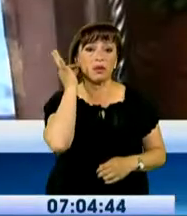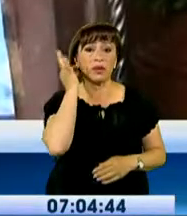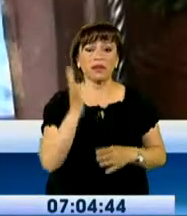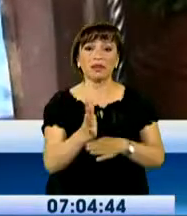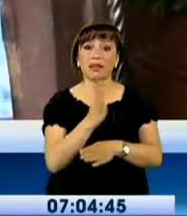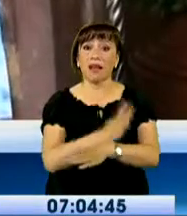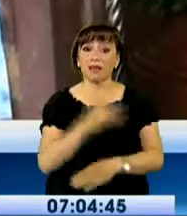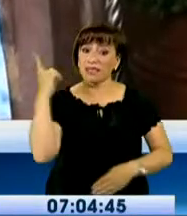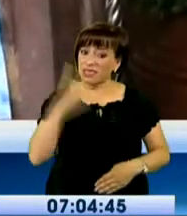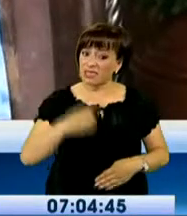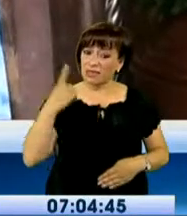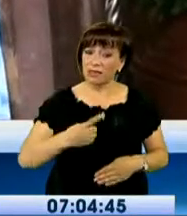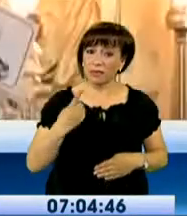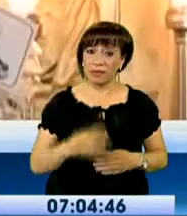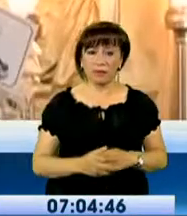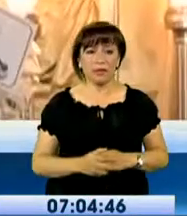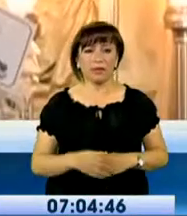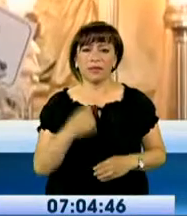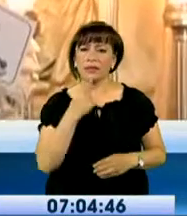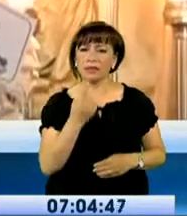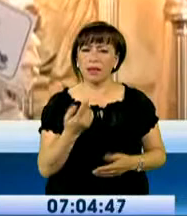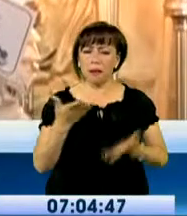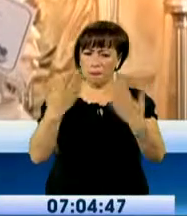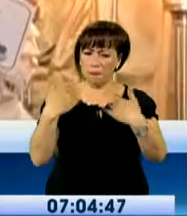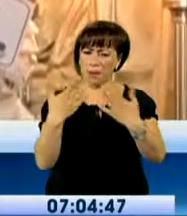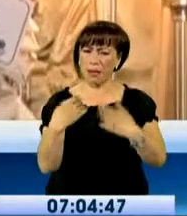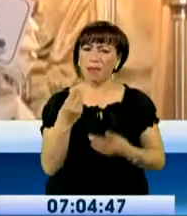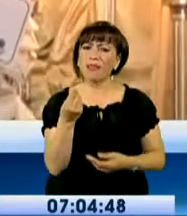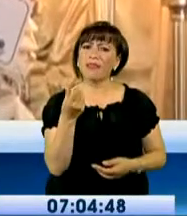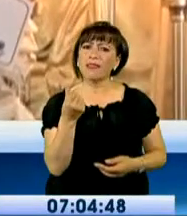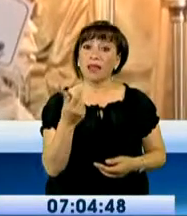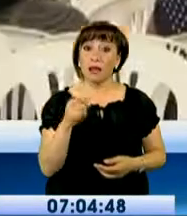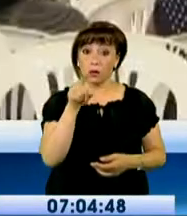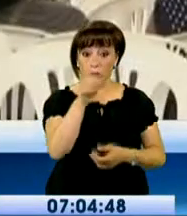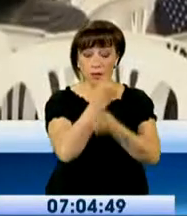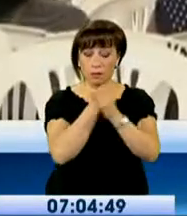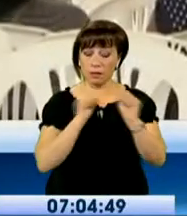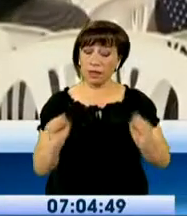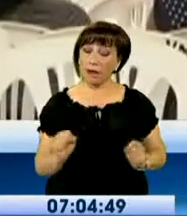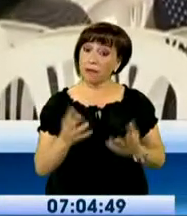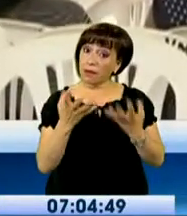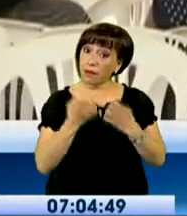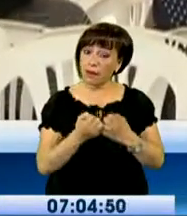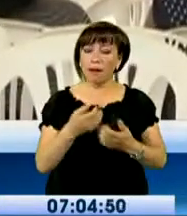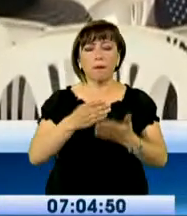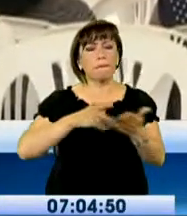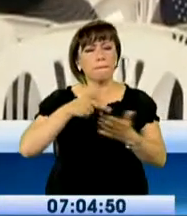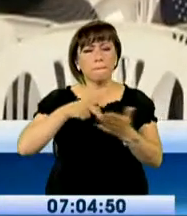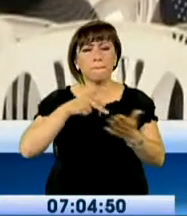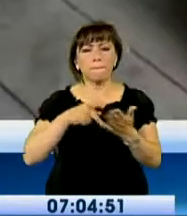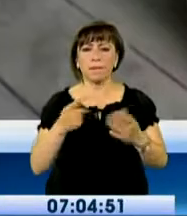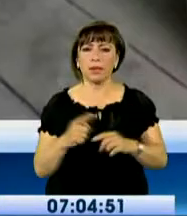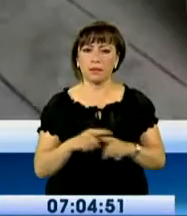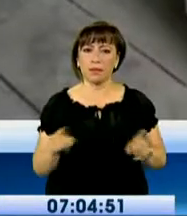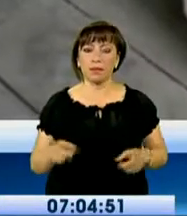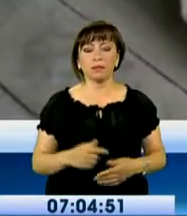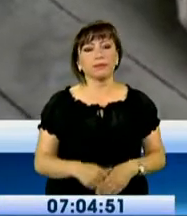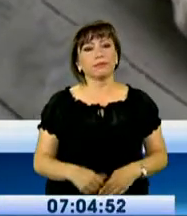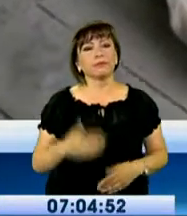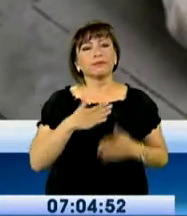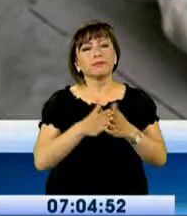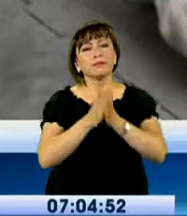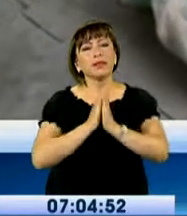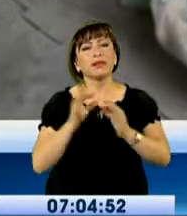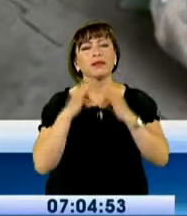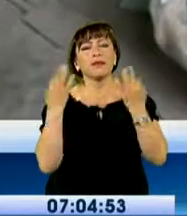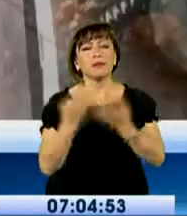días anteriores, donde les exigían dinero a cambio de sus vidas. Familiares y allegados piden a las autoridades se investigue